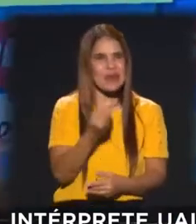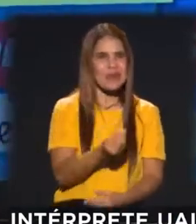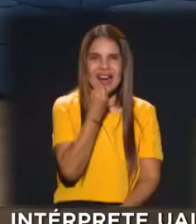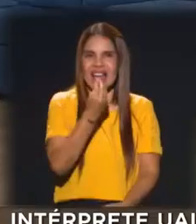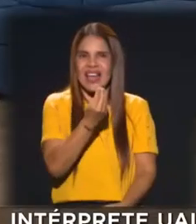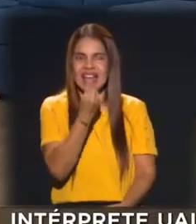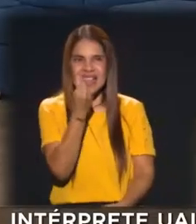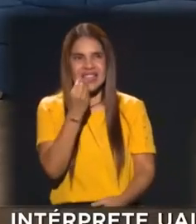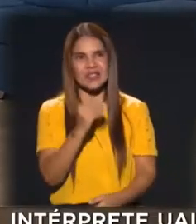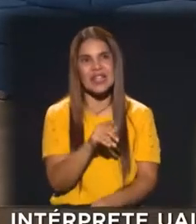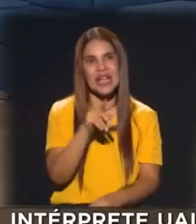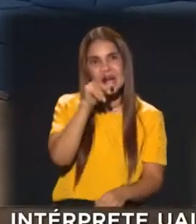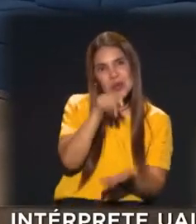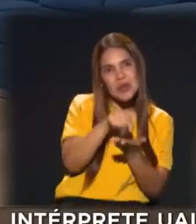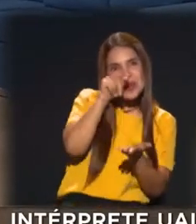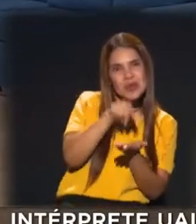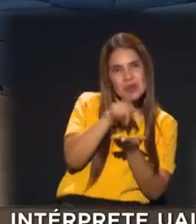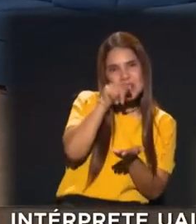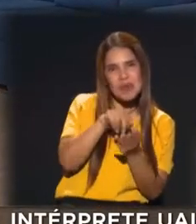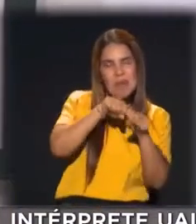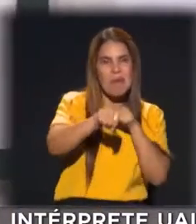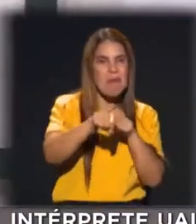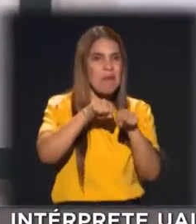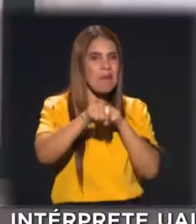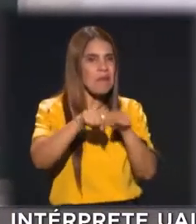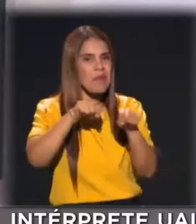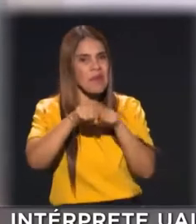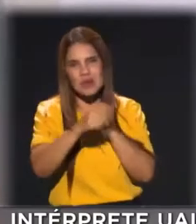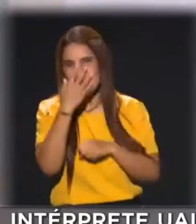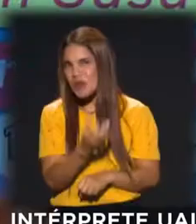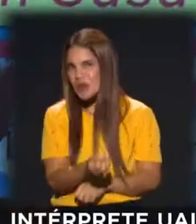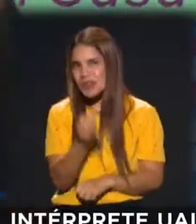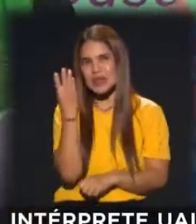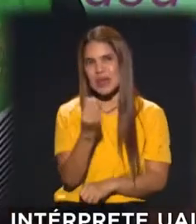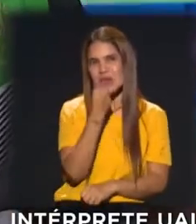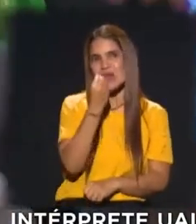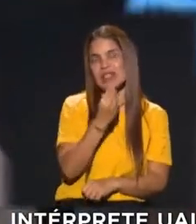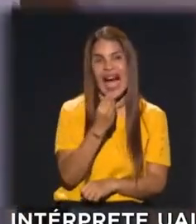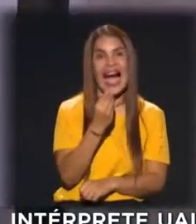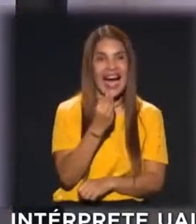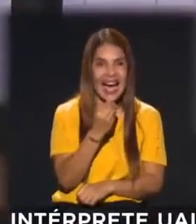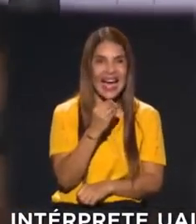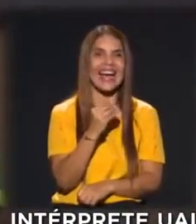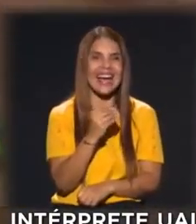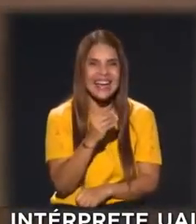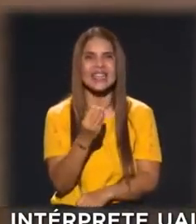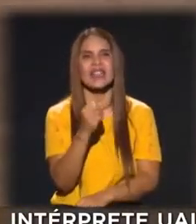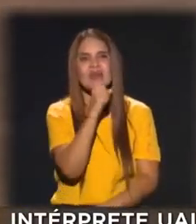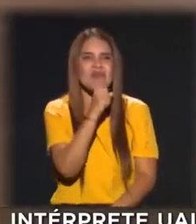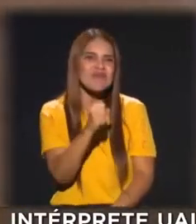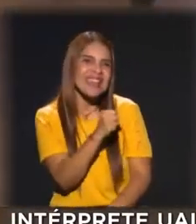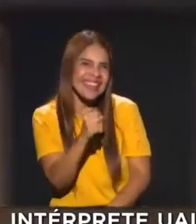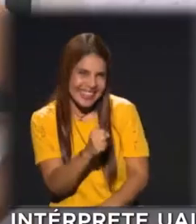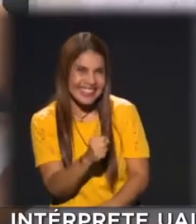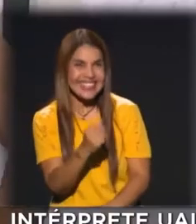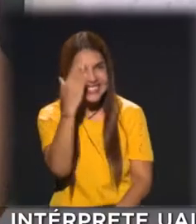comer. Pollos de mi cazuela no sirven para comer. Sino para la viejita que lo sabe